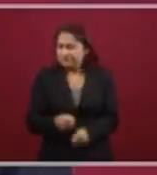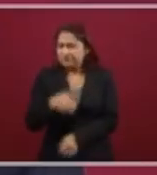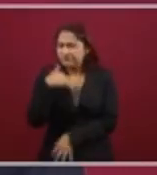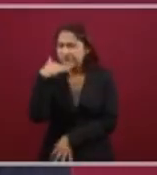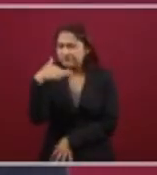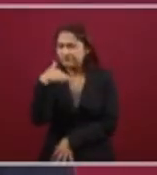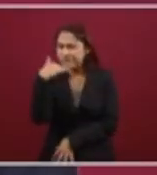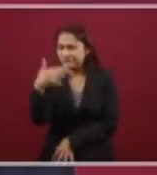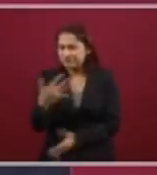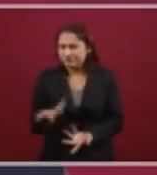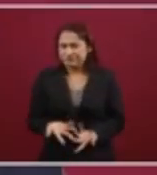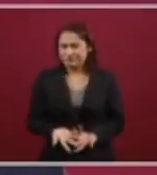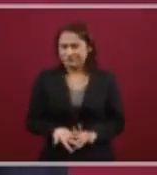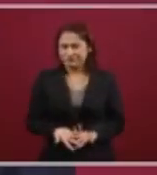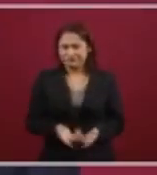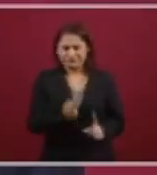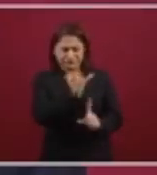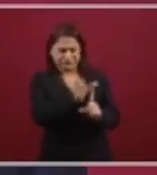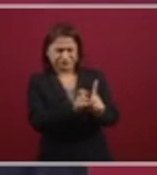Es una gente insensible, pues.